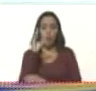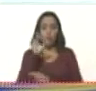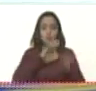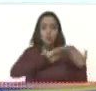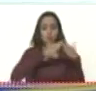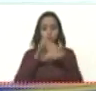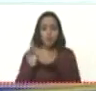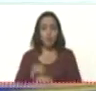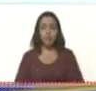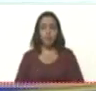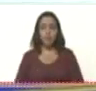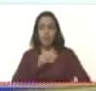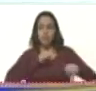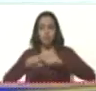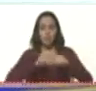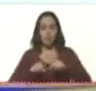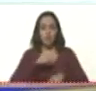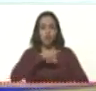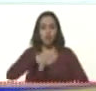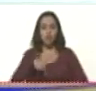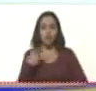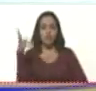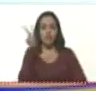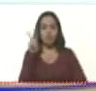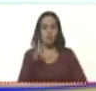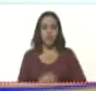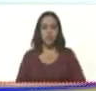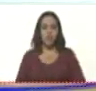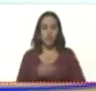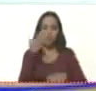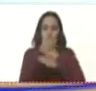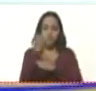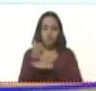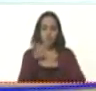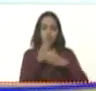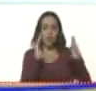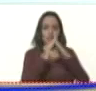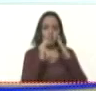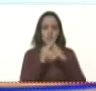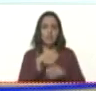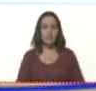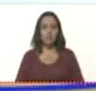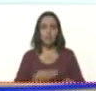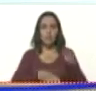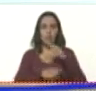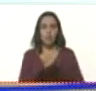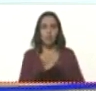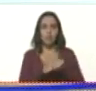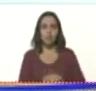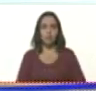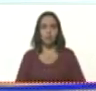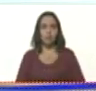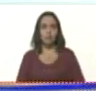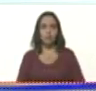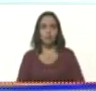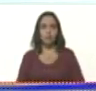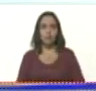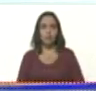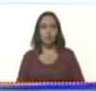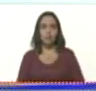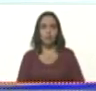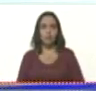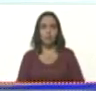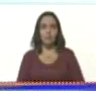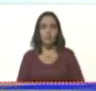comunales, con el movimiento Somos Venezuela, en las visitas casa por casa. Vámonos a Caucagüita, allá